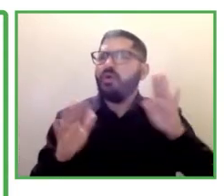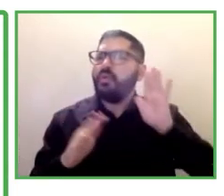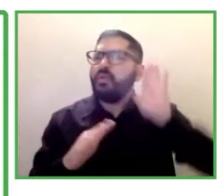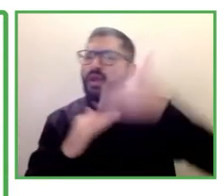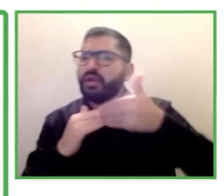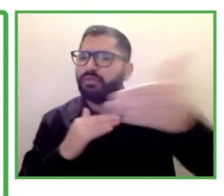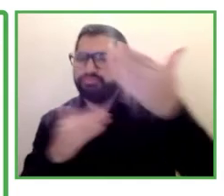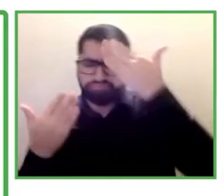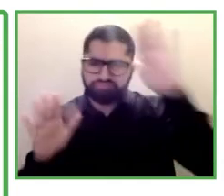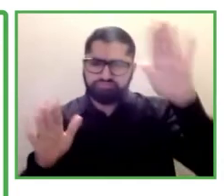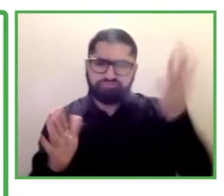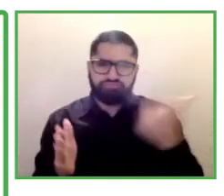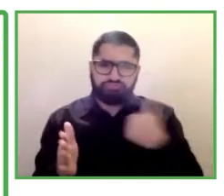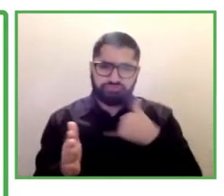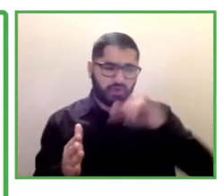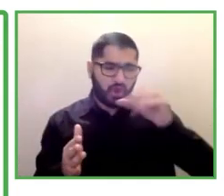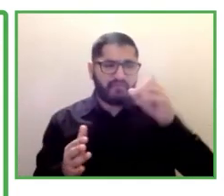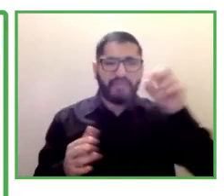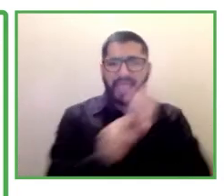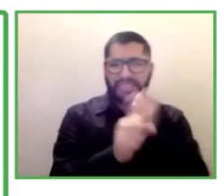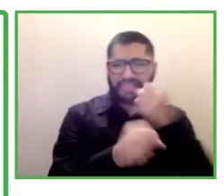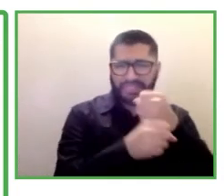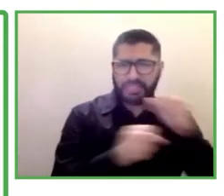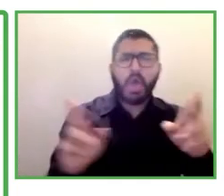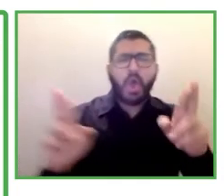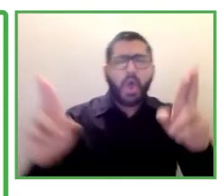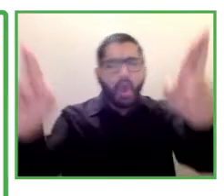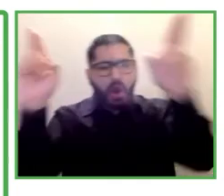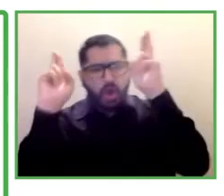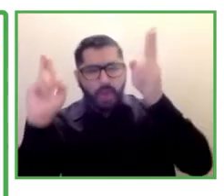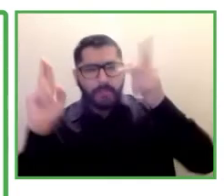participantes de nuevo en persona. Eso es lo que ansiamos.